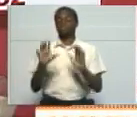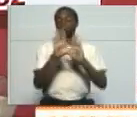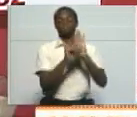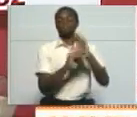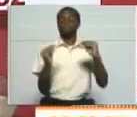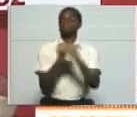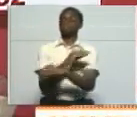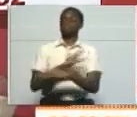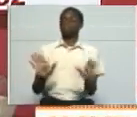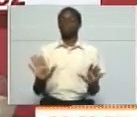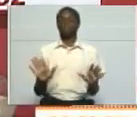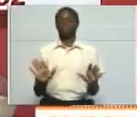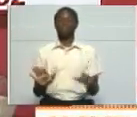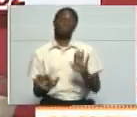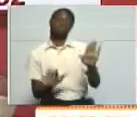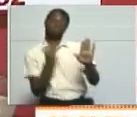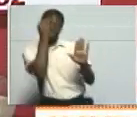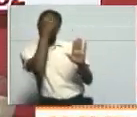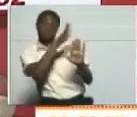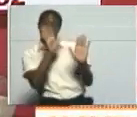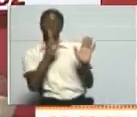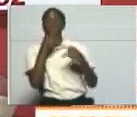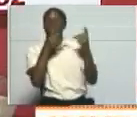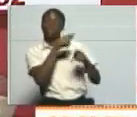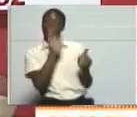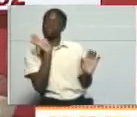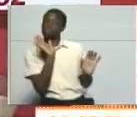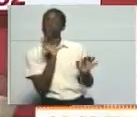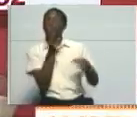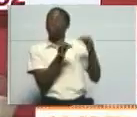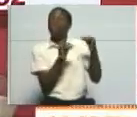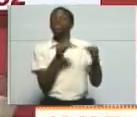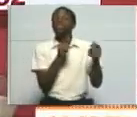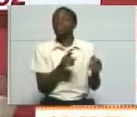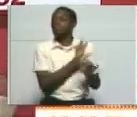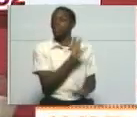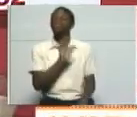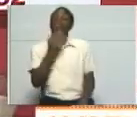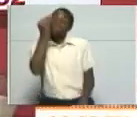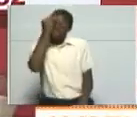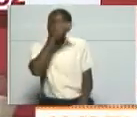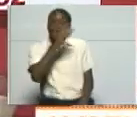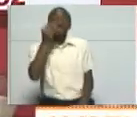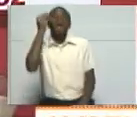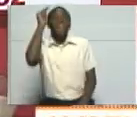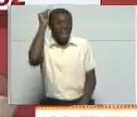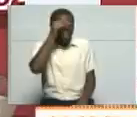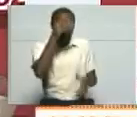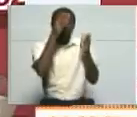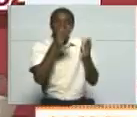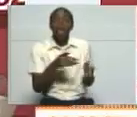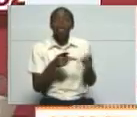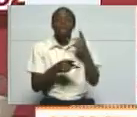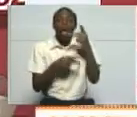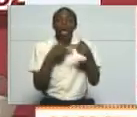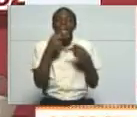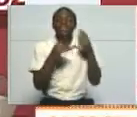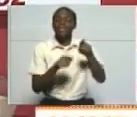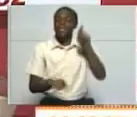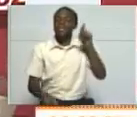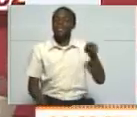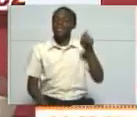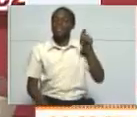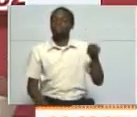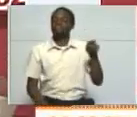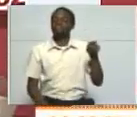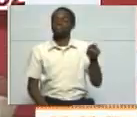Ese es su criterio político, no creo que jurídico, en verdad. Es un criterio netamente político. Señoras